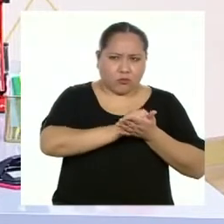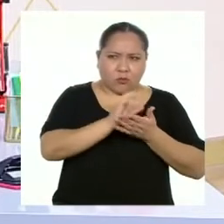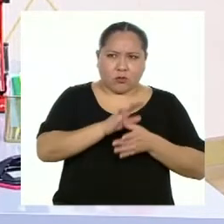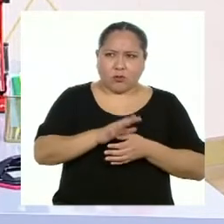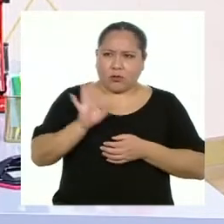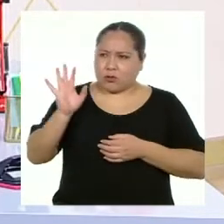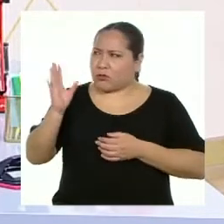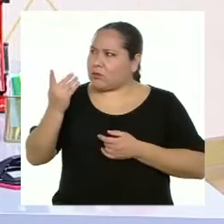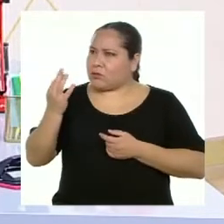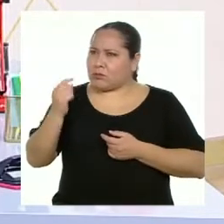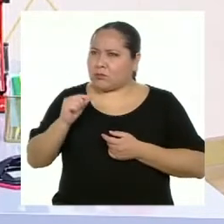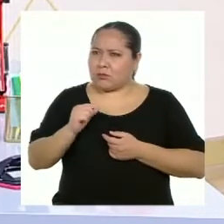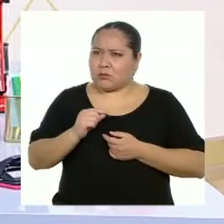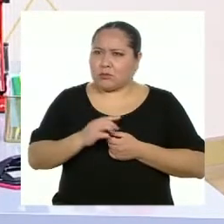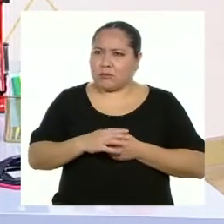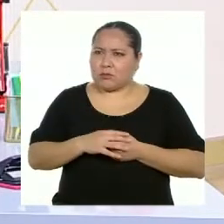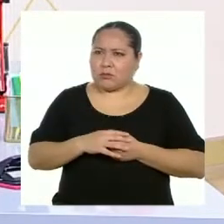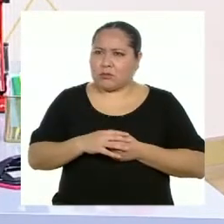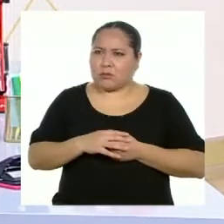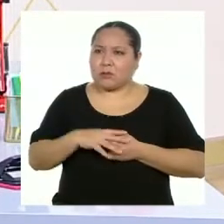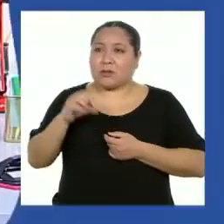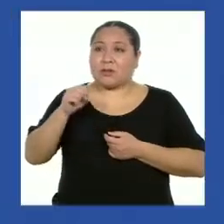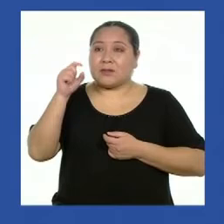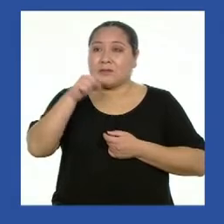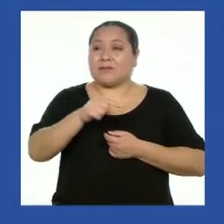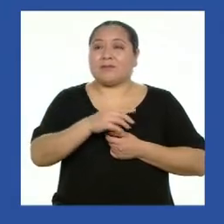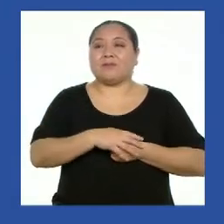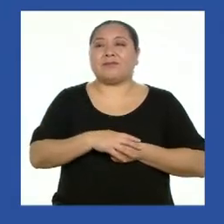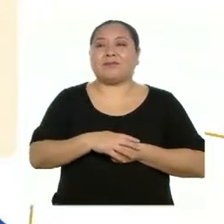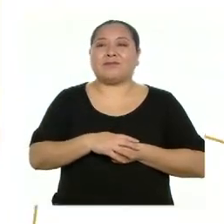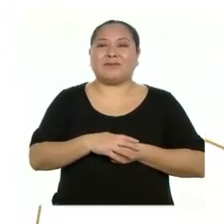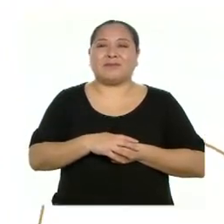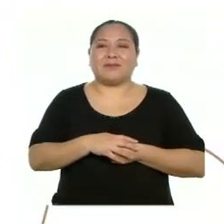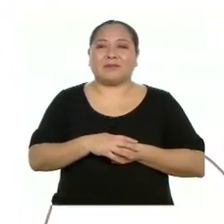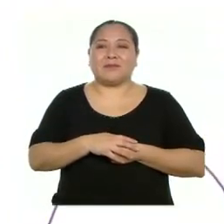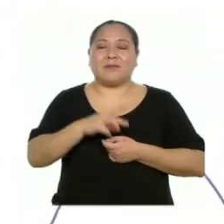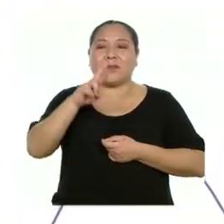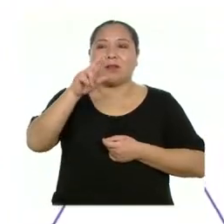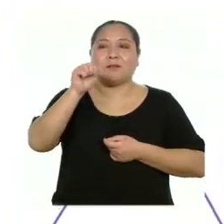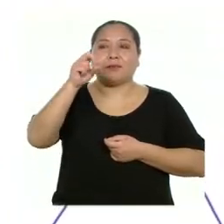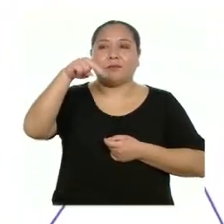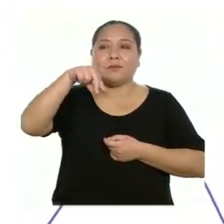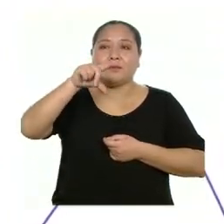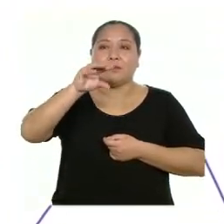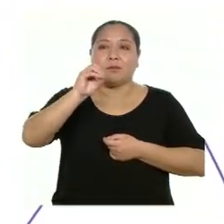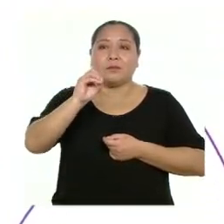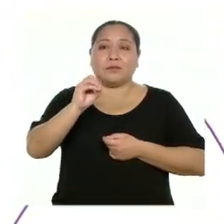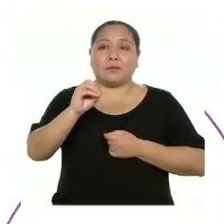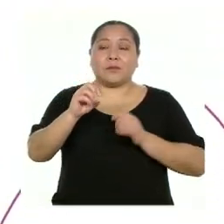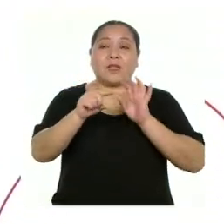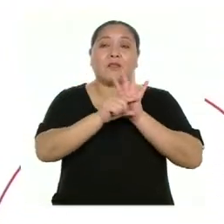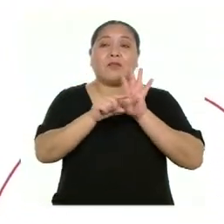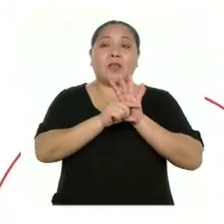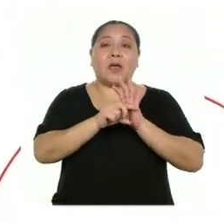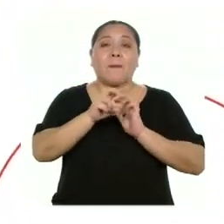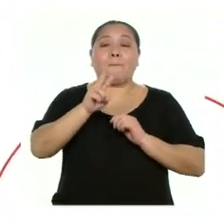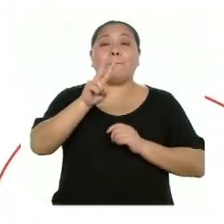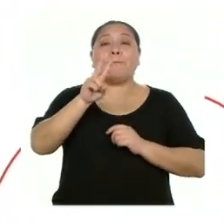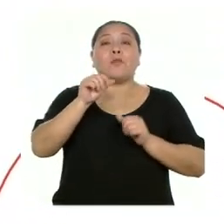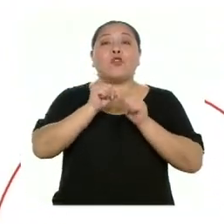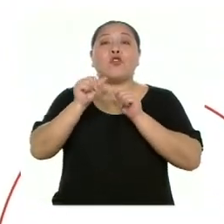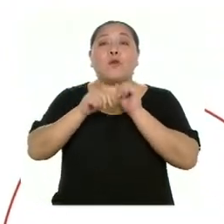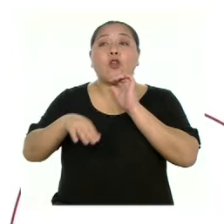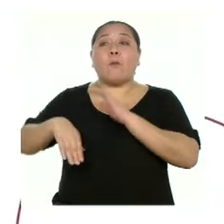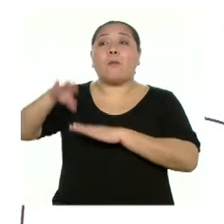Por algún lado. A ver... Sí, aquí. El rango es la diferencia entre el valor máximo y el